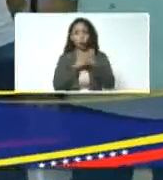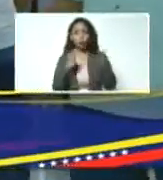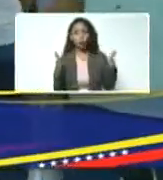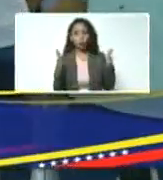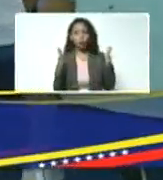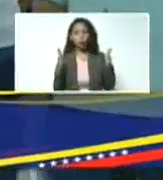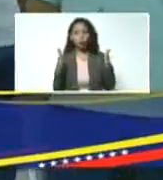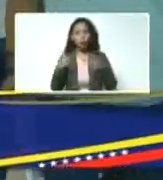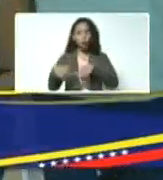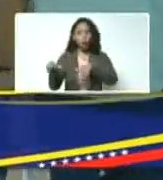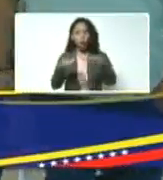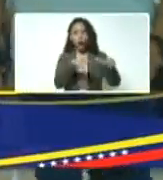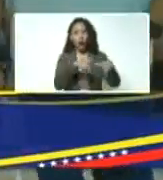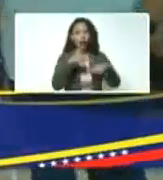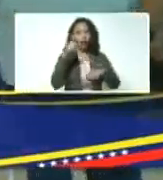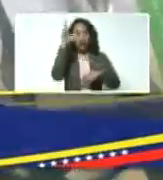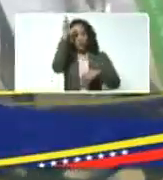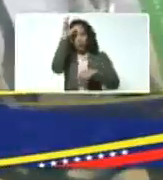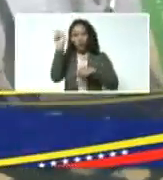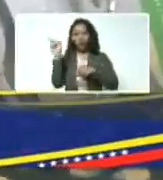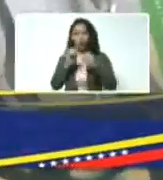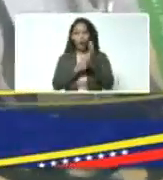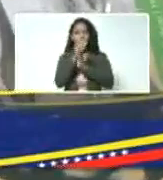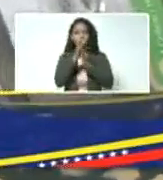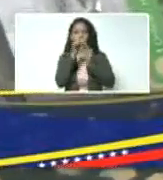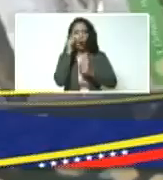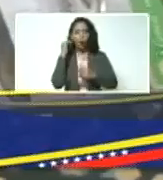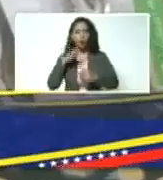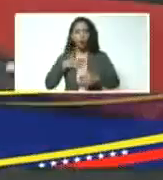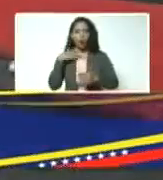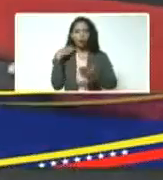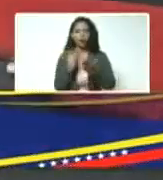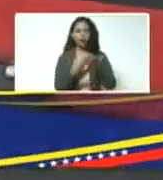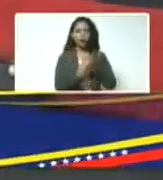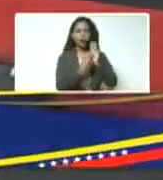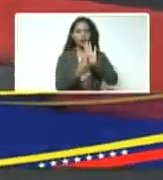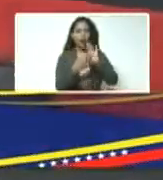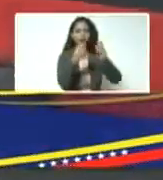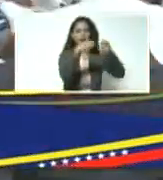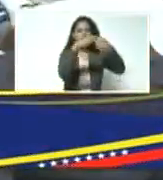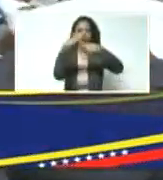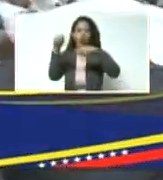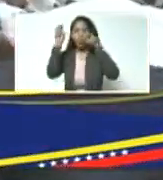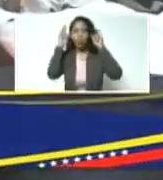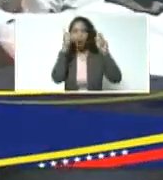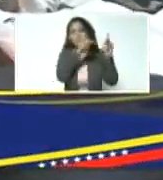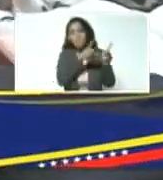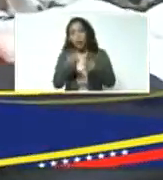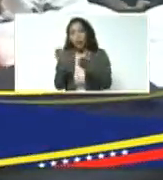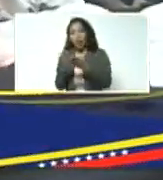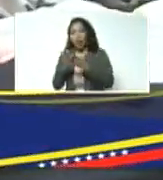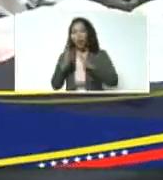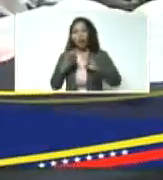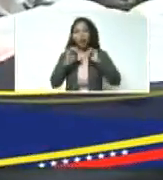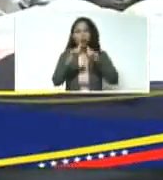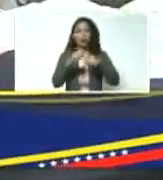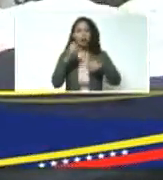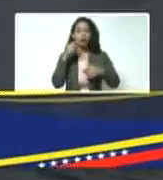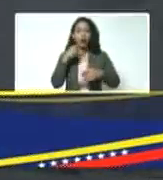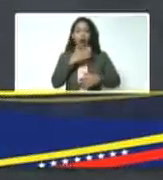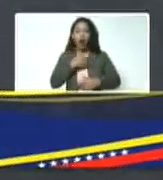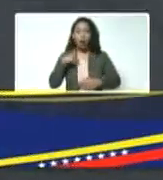espacios precisamente para estos emprendedores y emprendedoras puedan mostrar sus productos en el marco del plan escolar. Inicialmente, presidente,